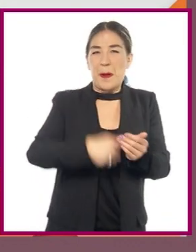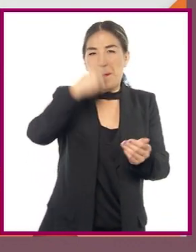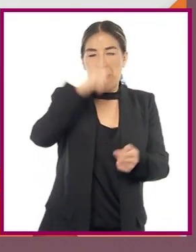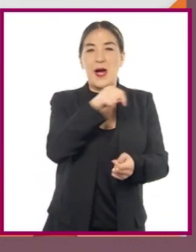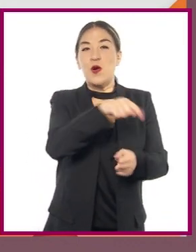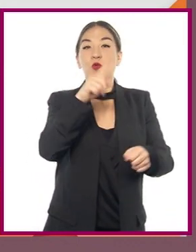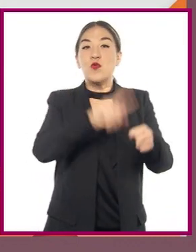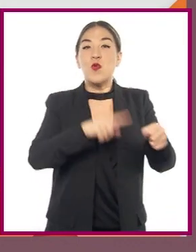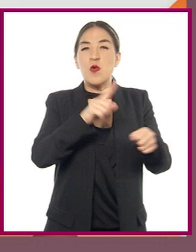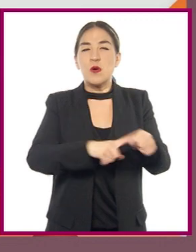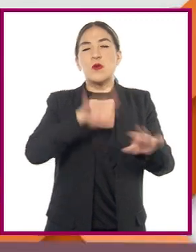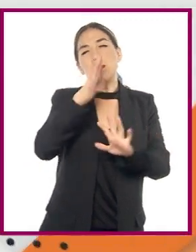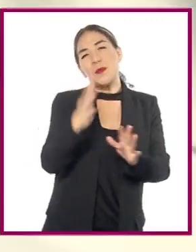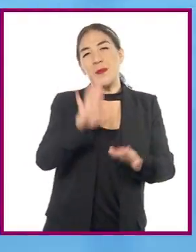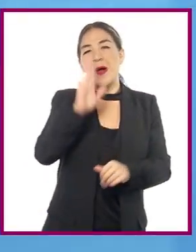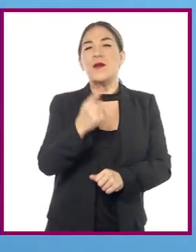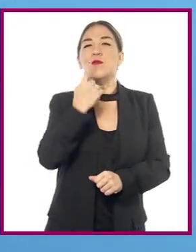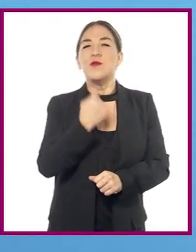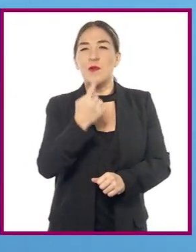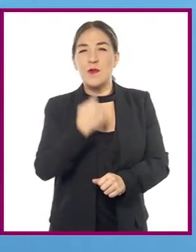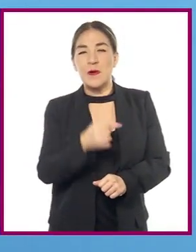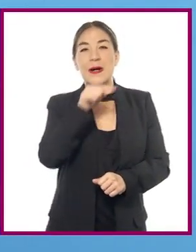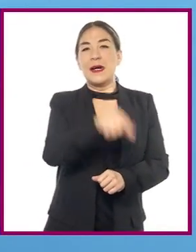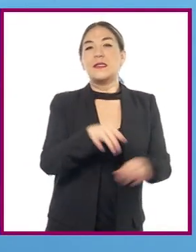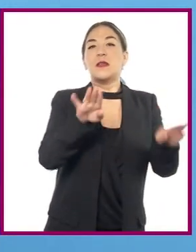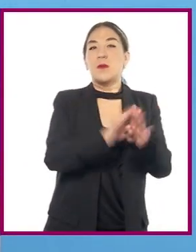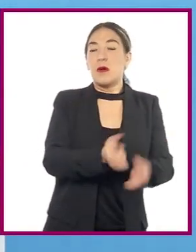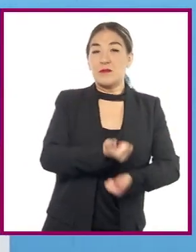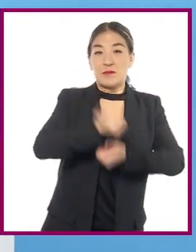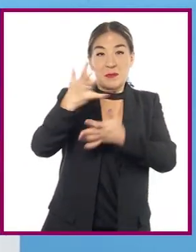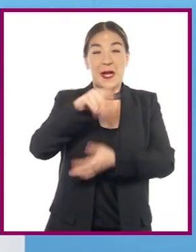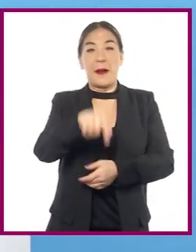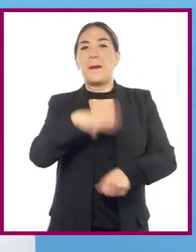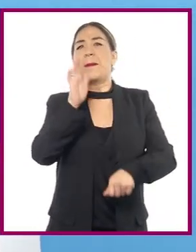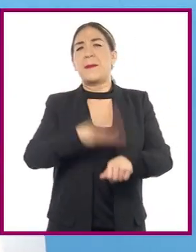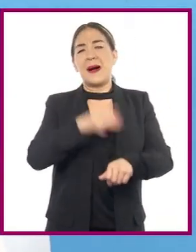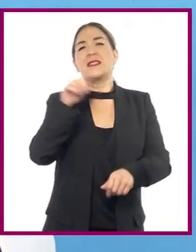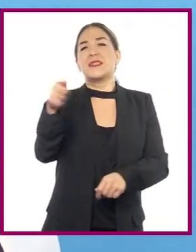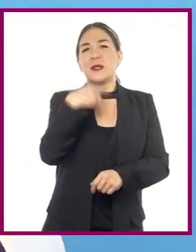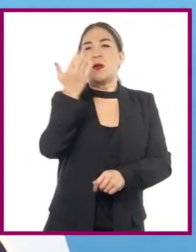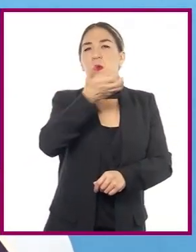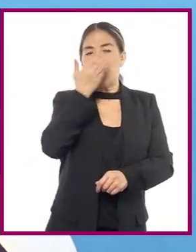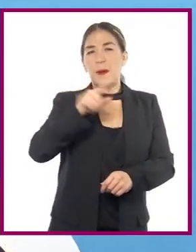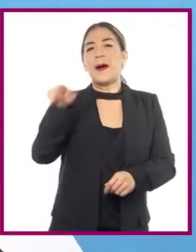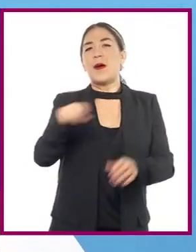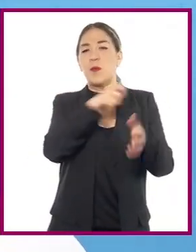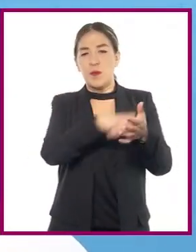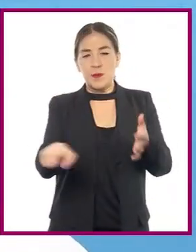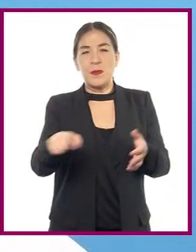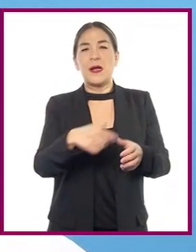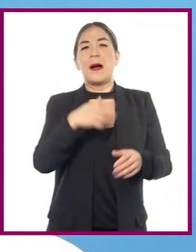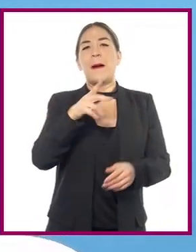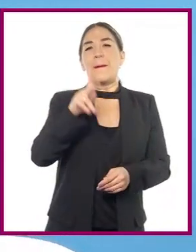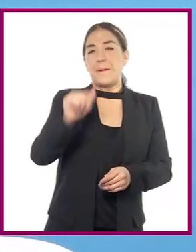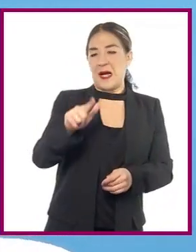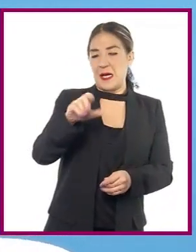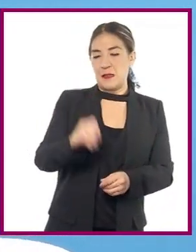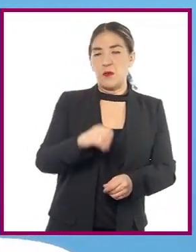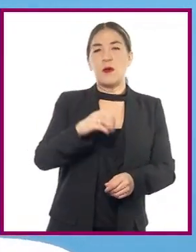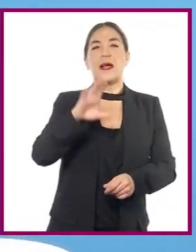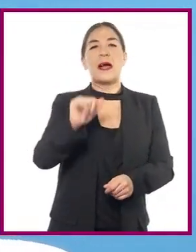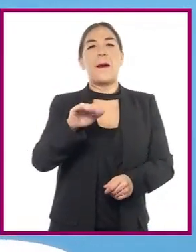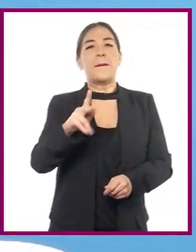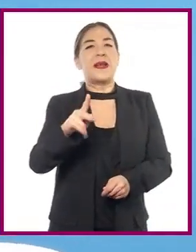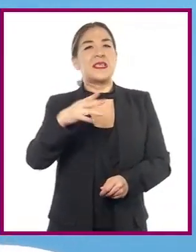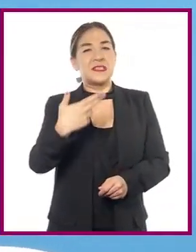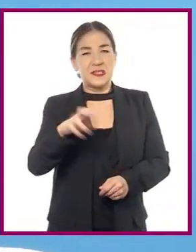color de púrpura. De las mercancías más comunes se podrá comprar en América palo de Campeche para teñir